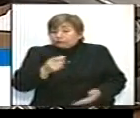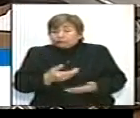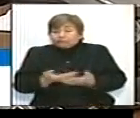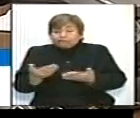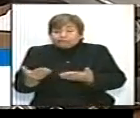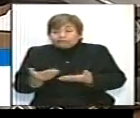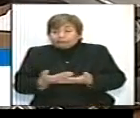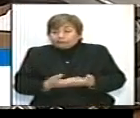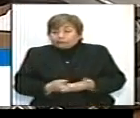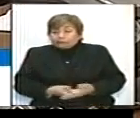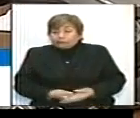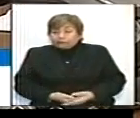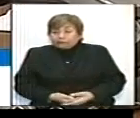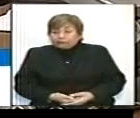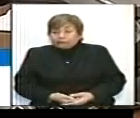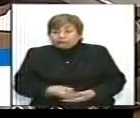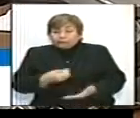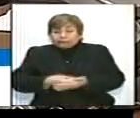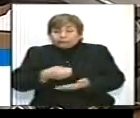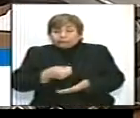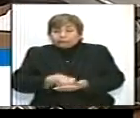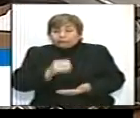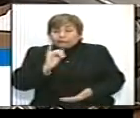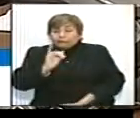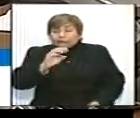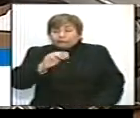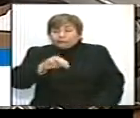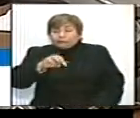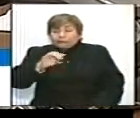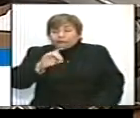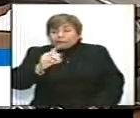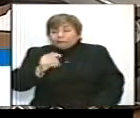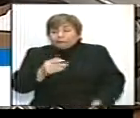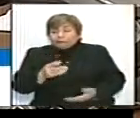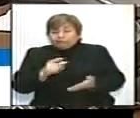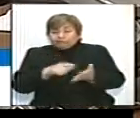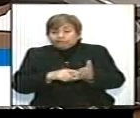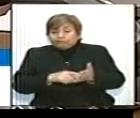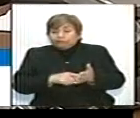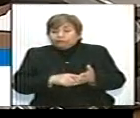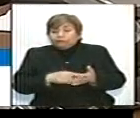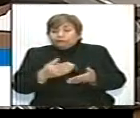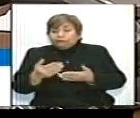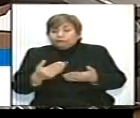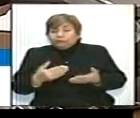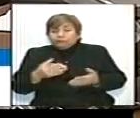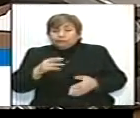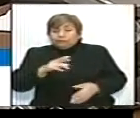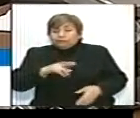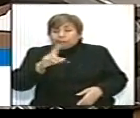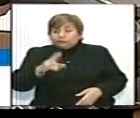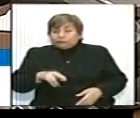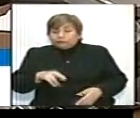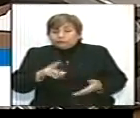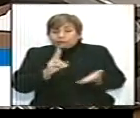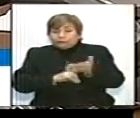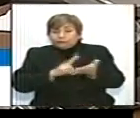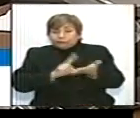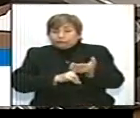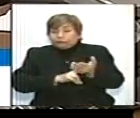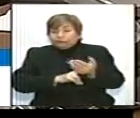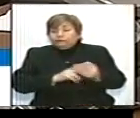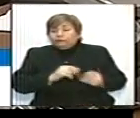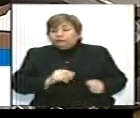El proceso de obras por impuesto tiene 4 fases marcadas, ¿no? El primero, que es en el cual se encuentra el COAR Apurímac, es los actos